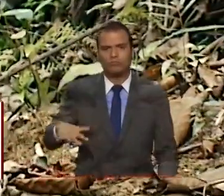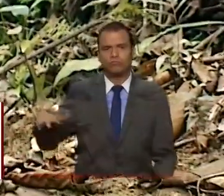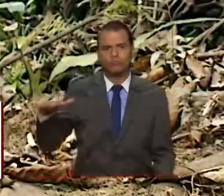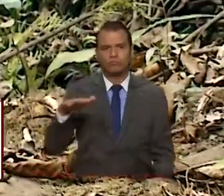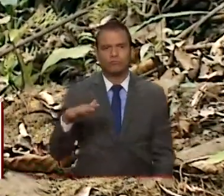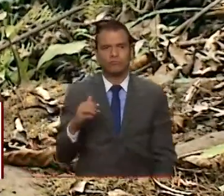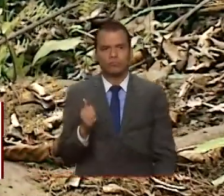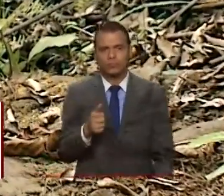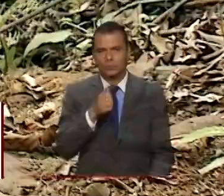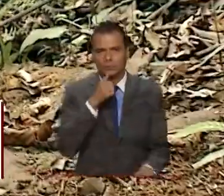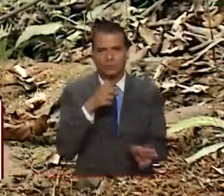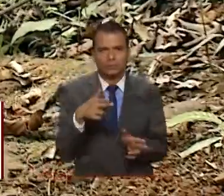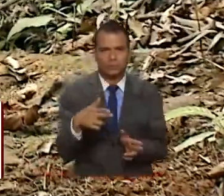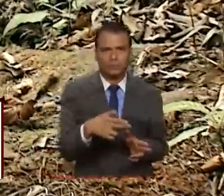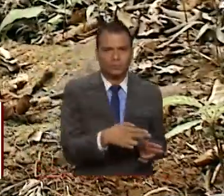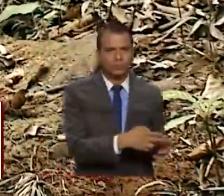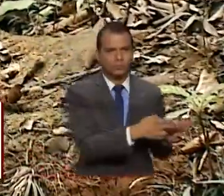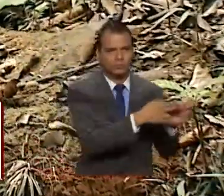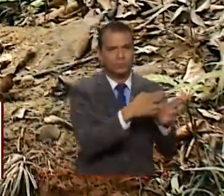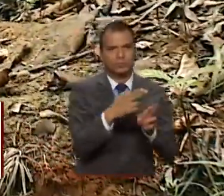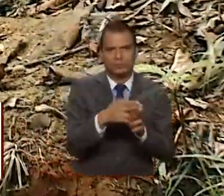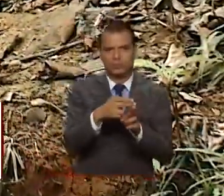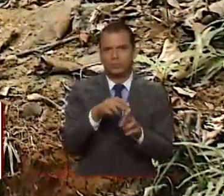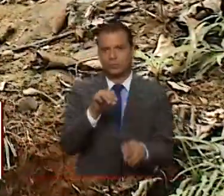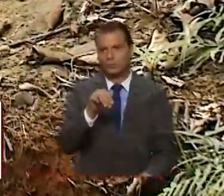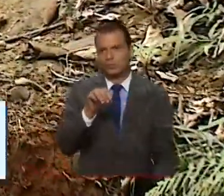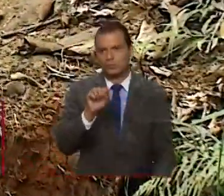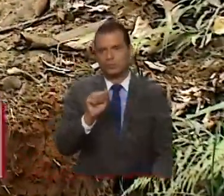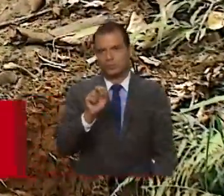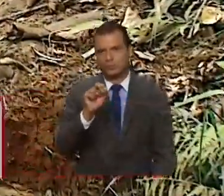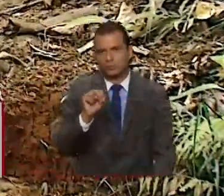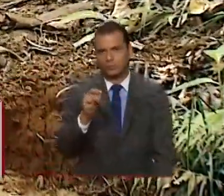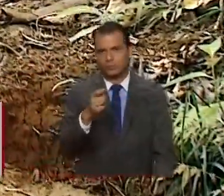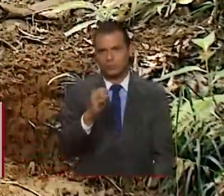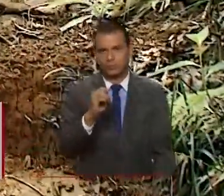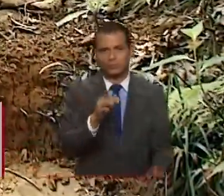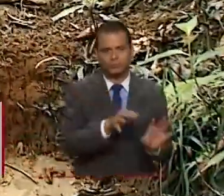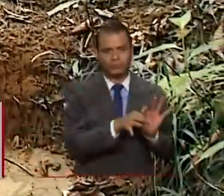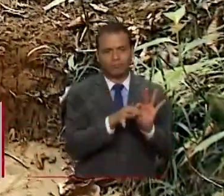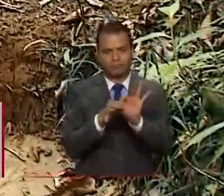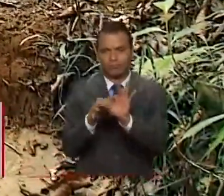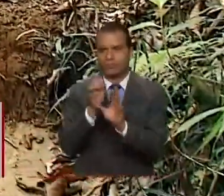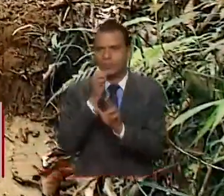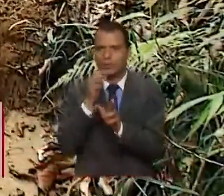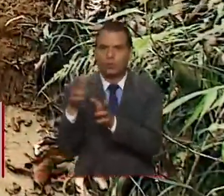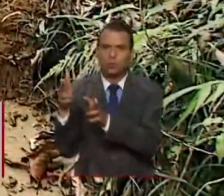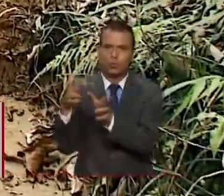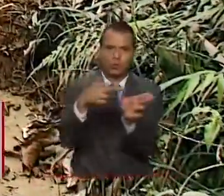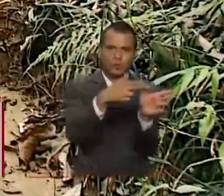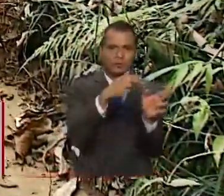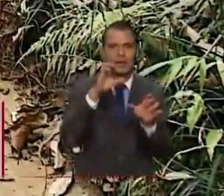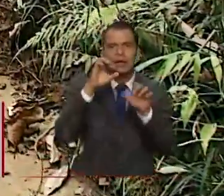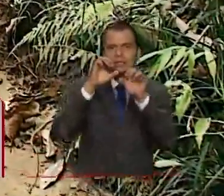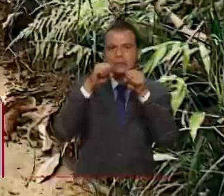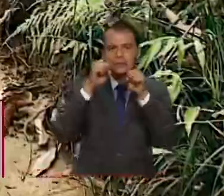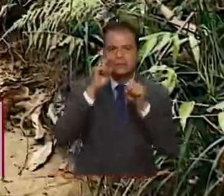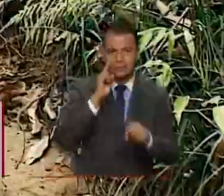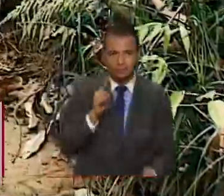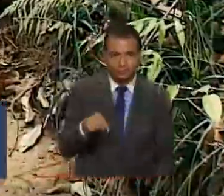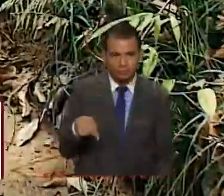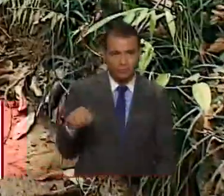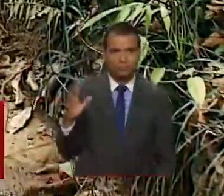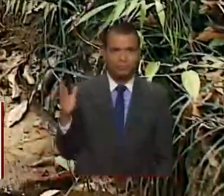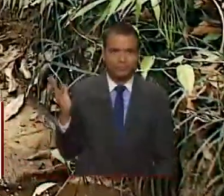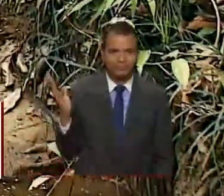la quebrada Los Mangos, tributaria del río Cañaveralejo. Y aquí se ve expuesta